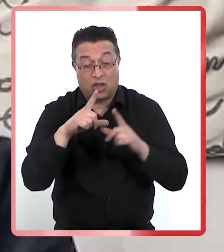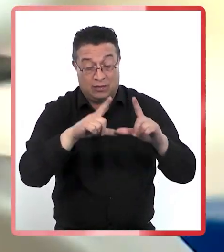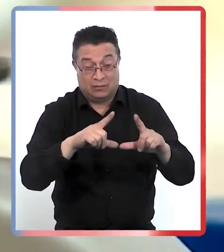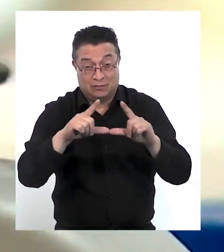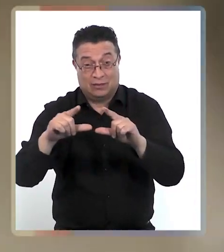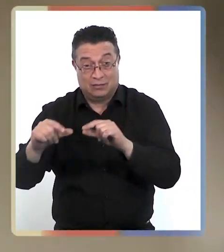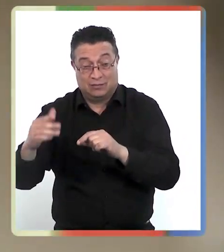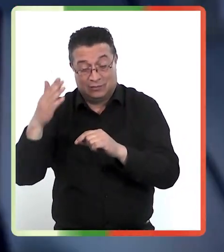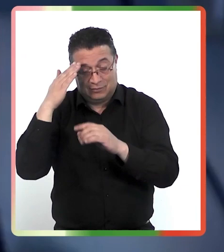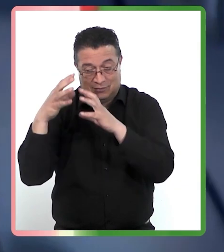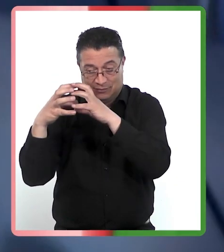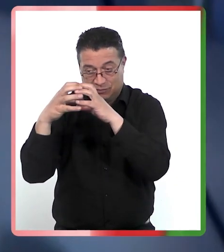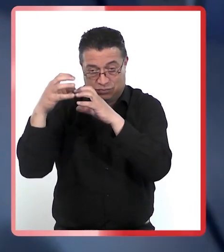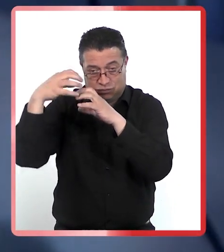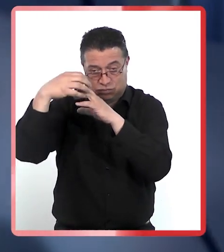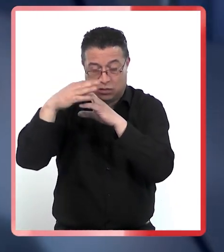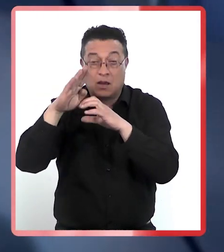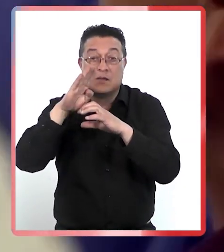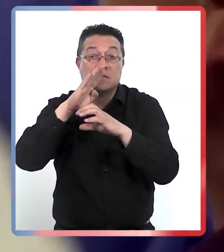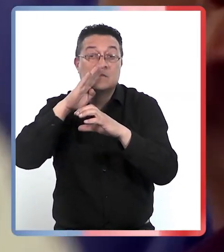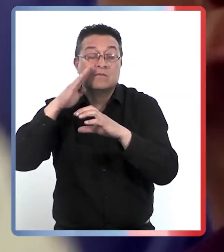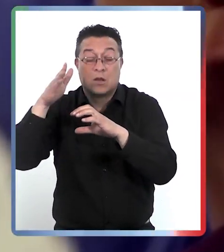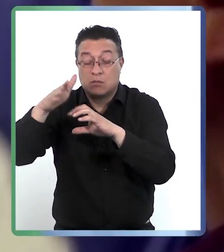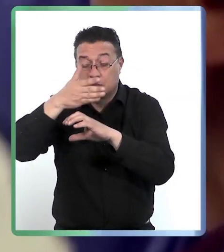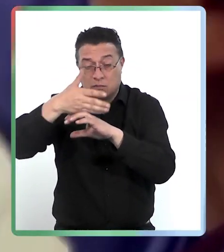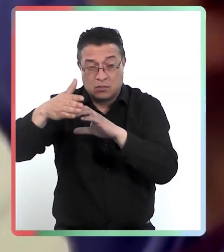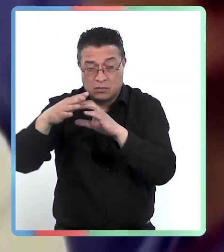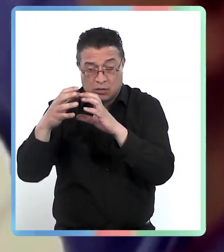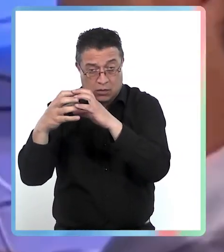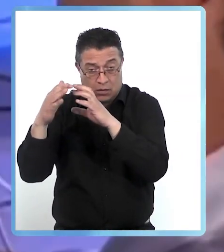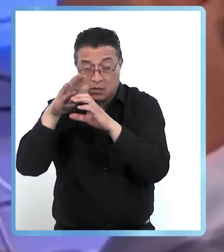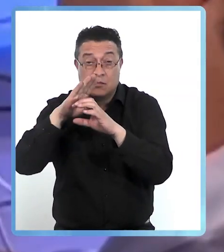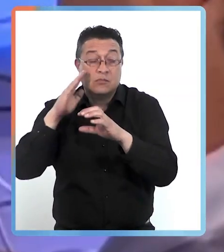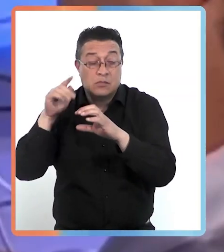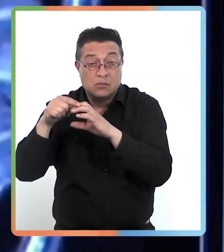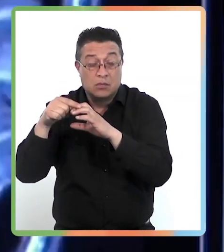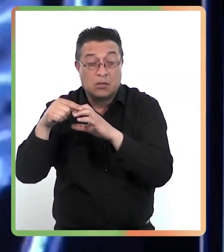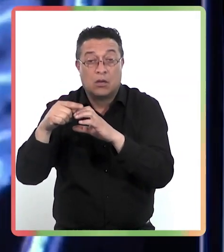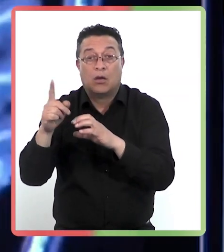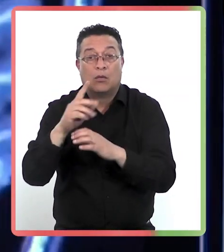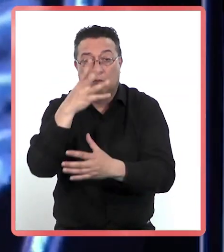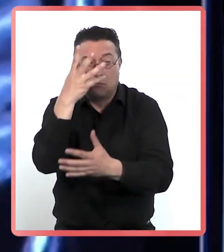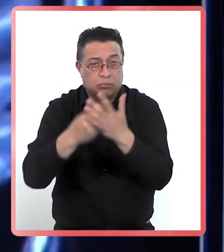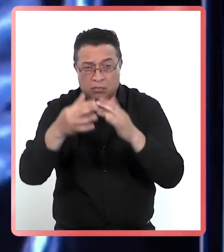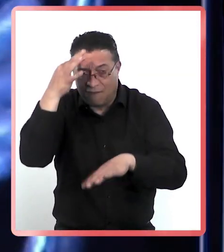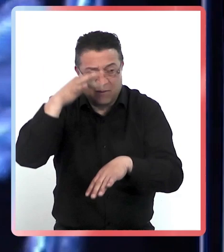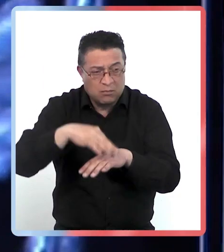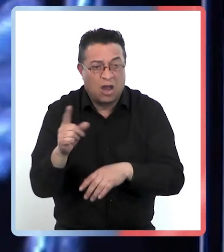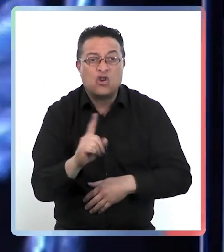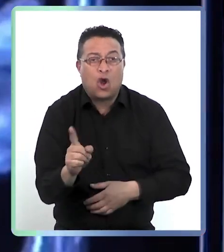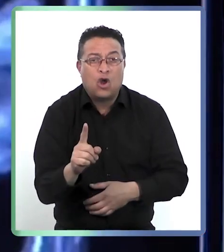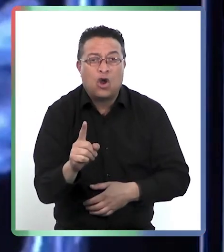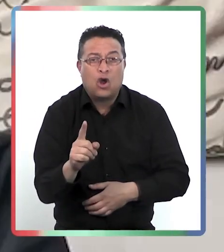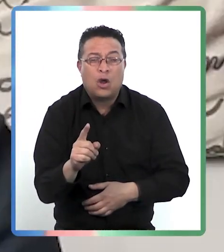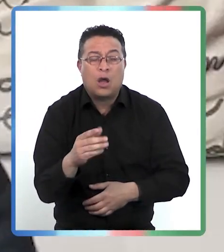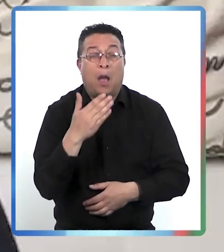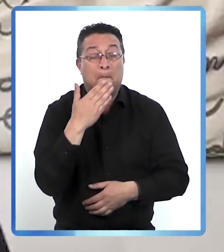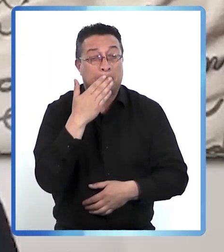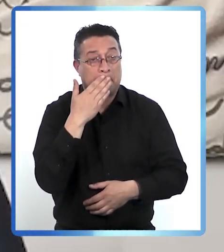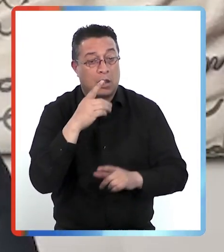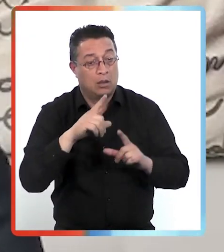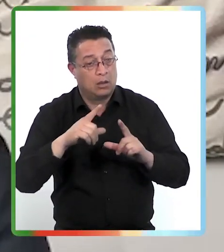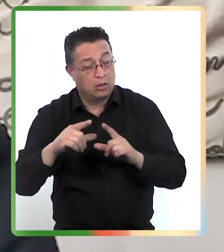que disminuyen el beta-amiloide, que dicen, ya lo limpiamos, ya el paciente no tiene beta-amiloide en su cerebro, no curan la enfermedad.